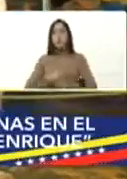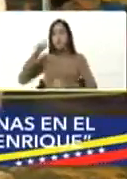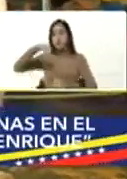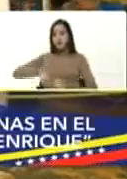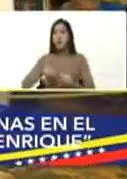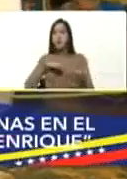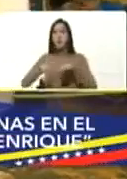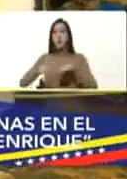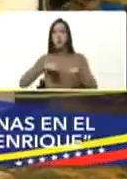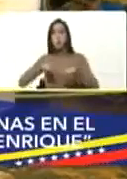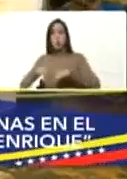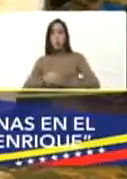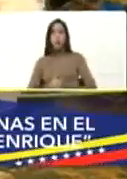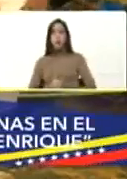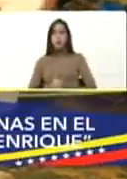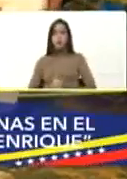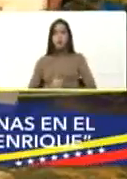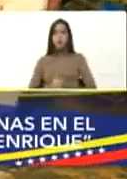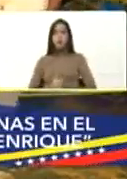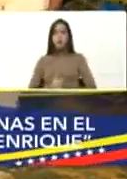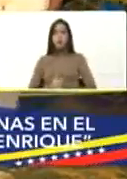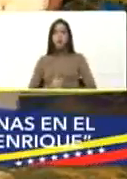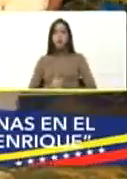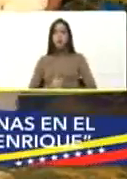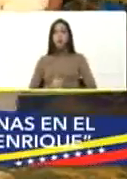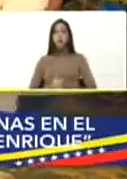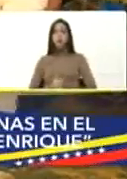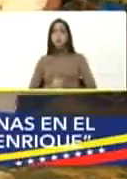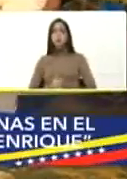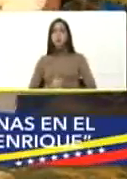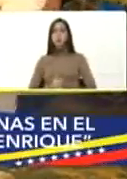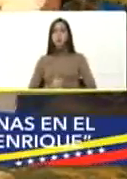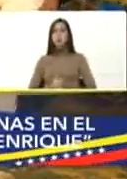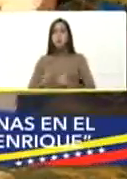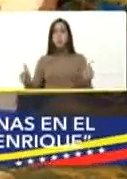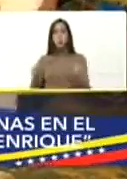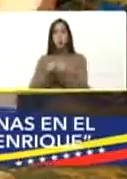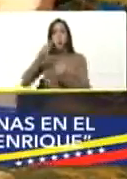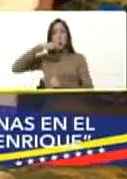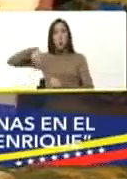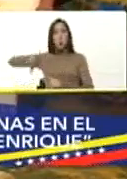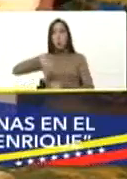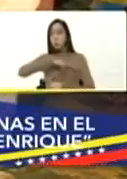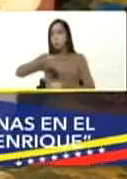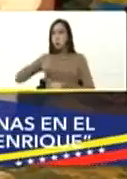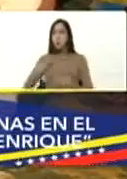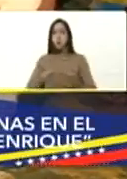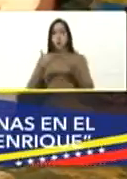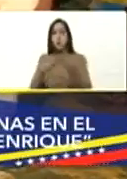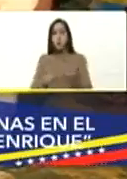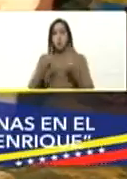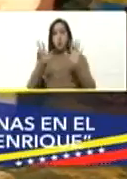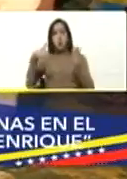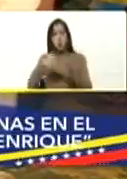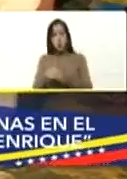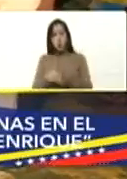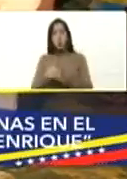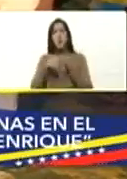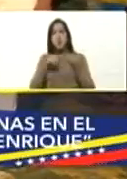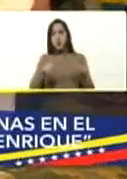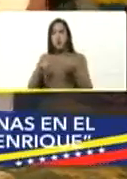estado, para que juntos con el poder popular pudimos entregar más de 8.000 títulos aquí